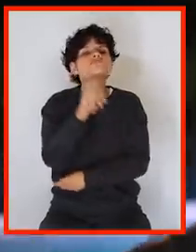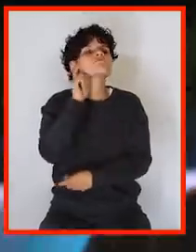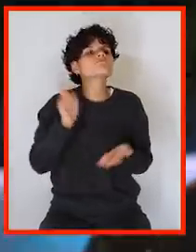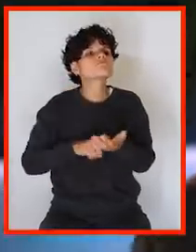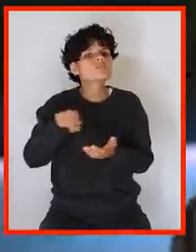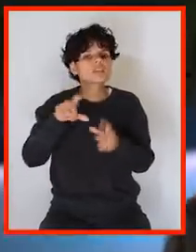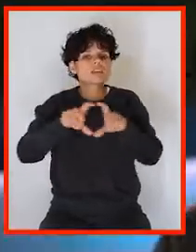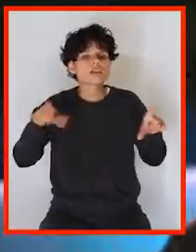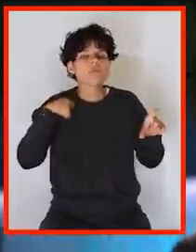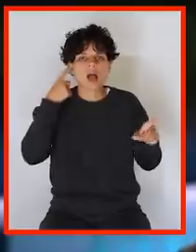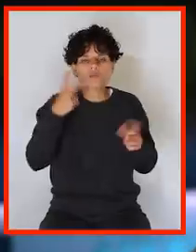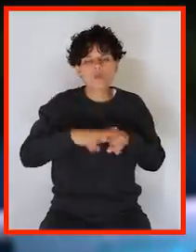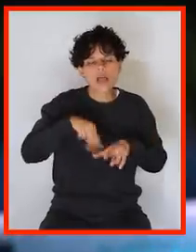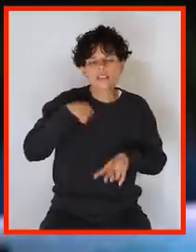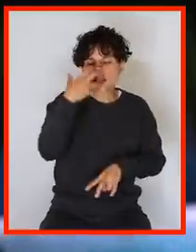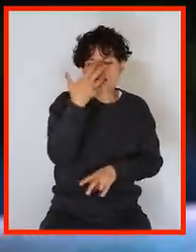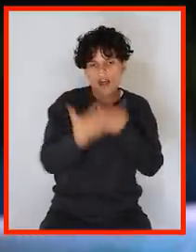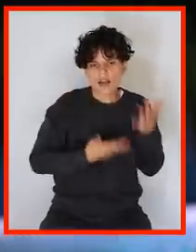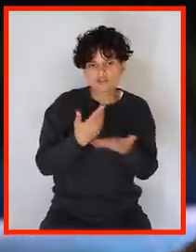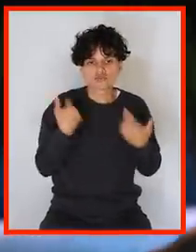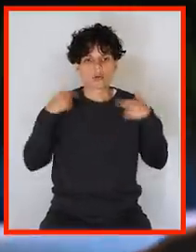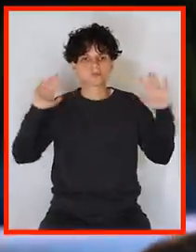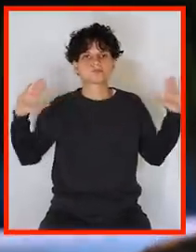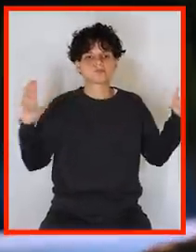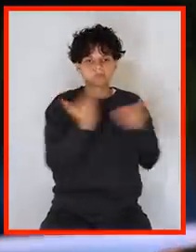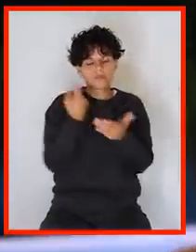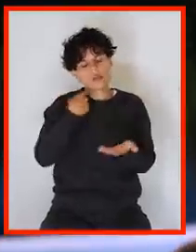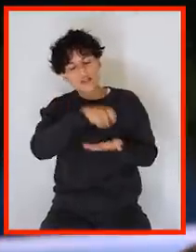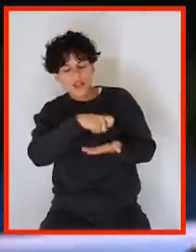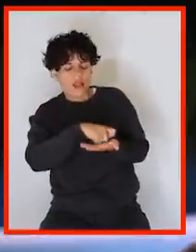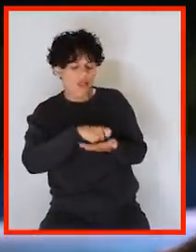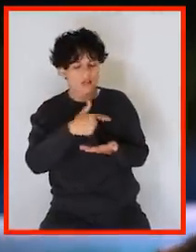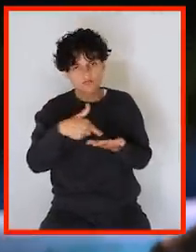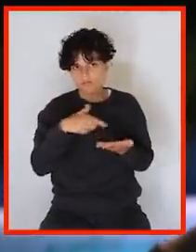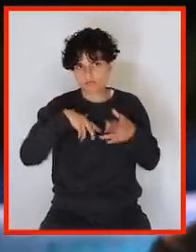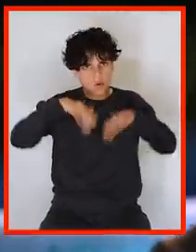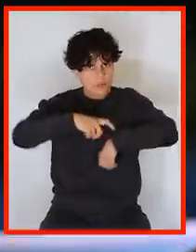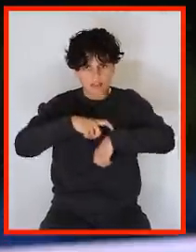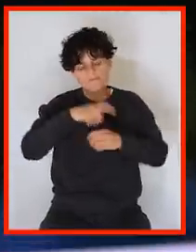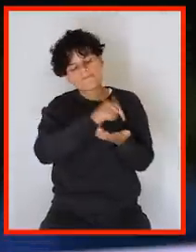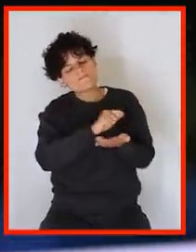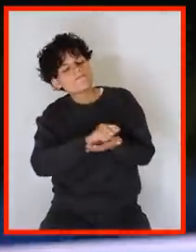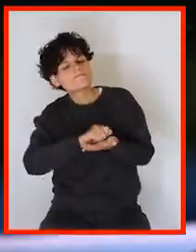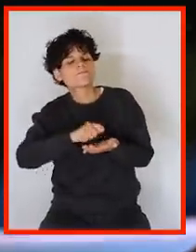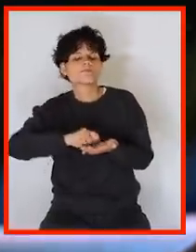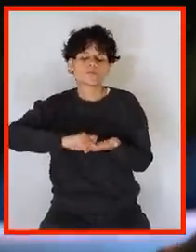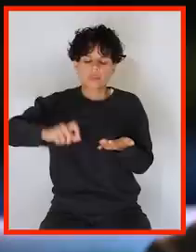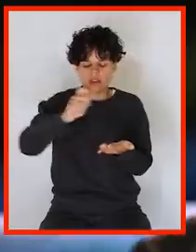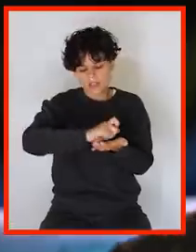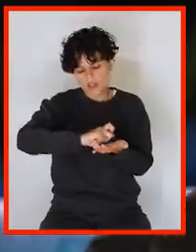Hermano, poneme esta pista. Vamos a hacer música. Y me metí a la cabina y me puse a escribir como la letra así en el momento, po.